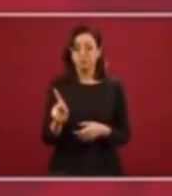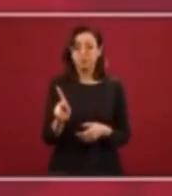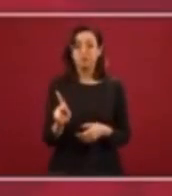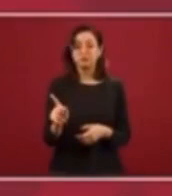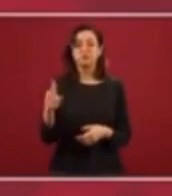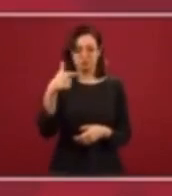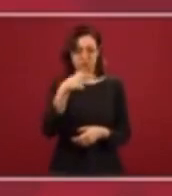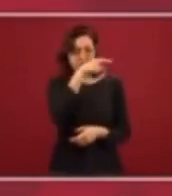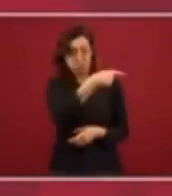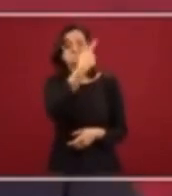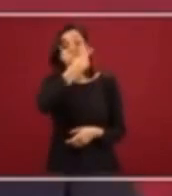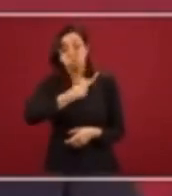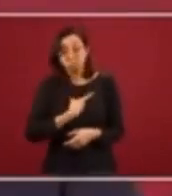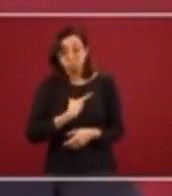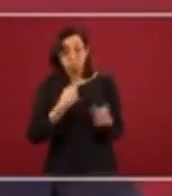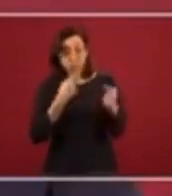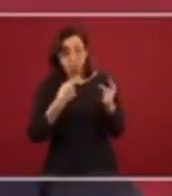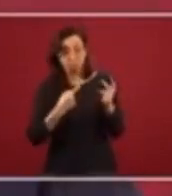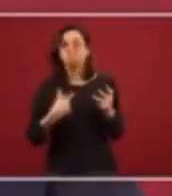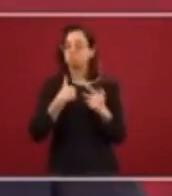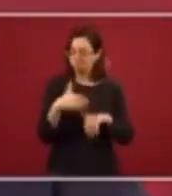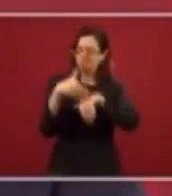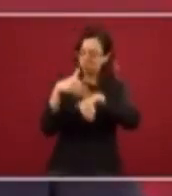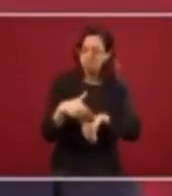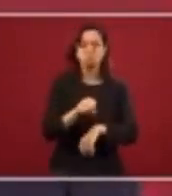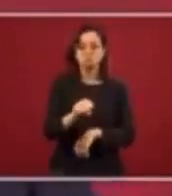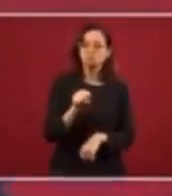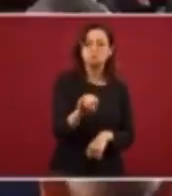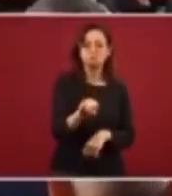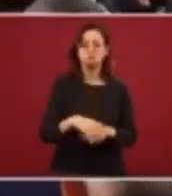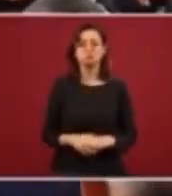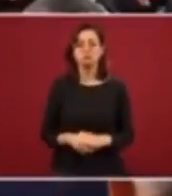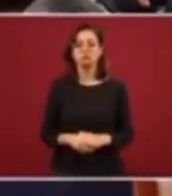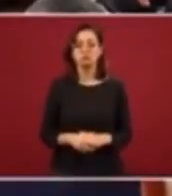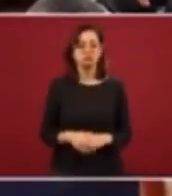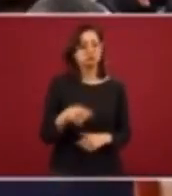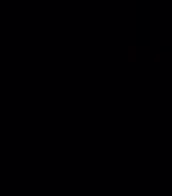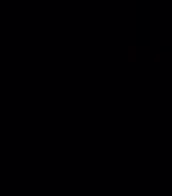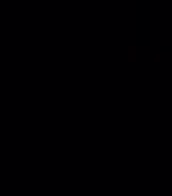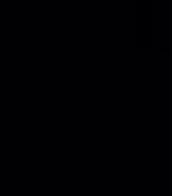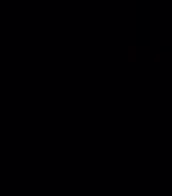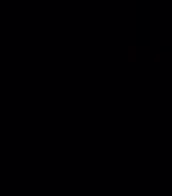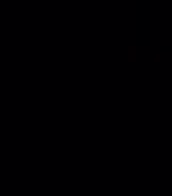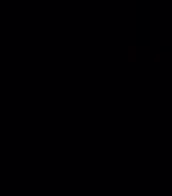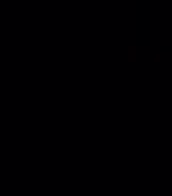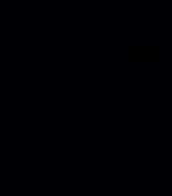voy a hacer caso de la recomendación de los especialistas.